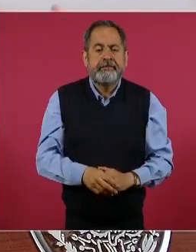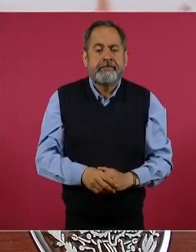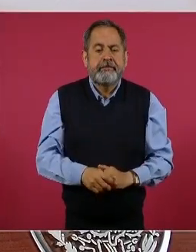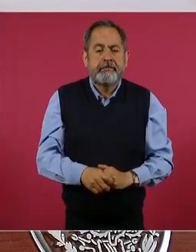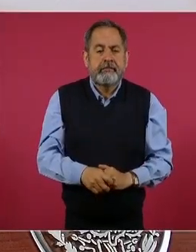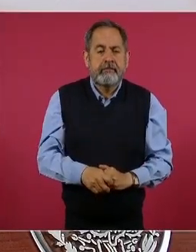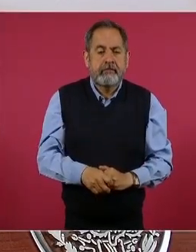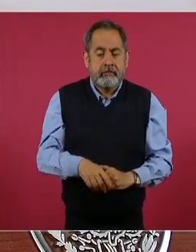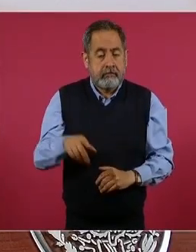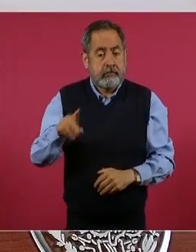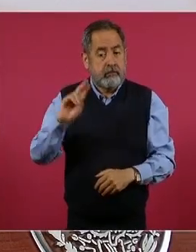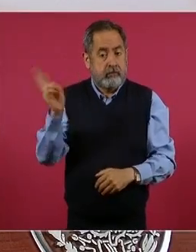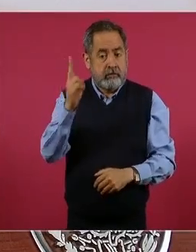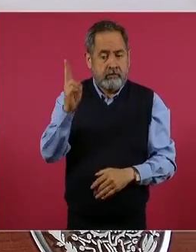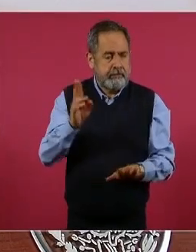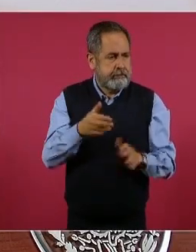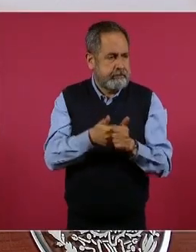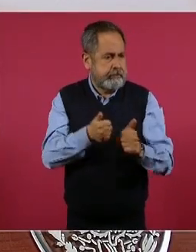que es autónoma.